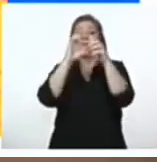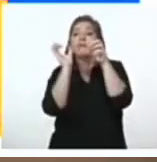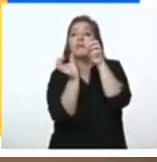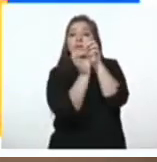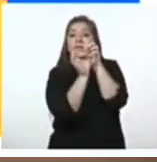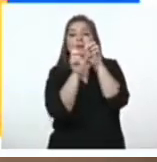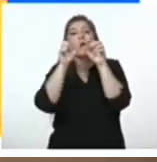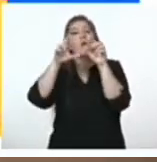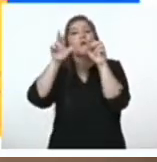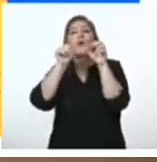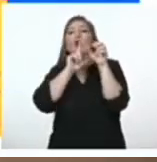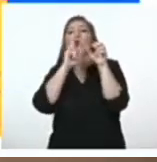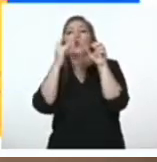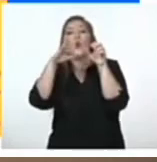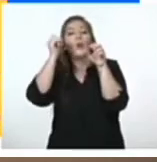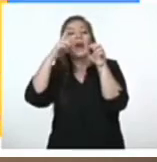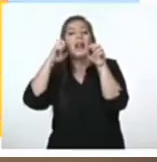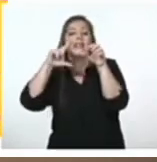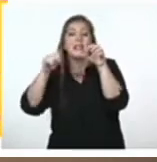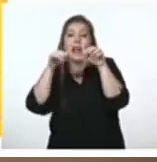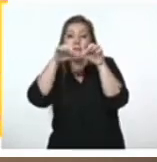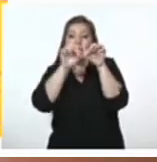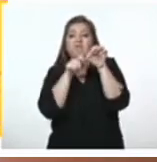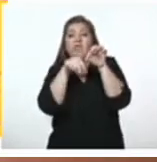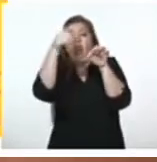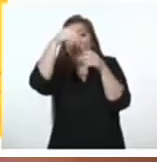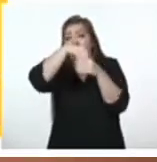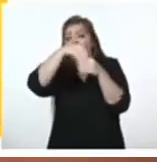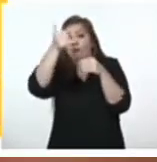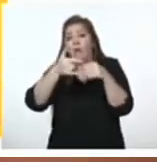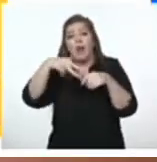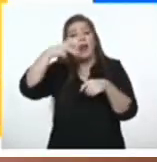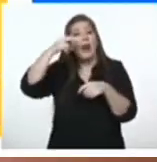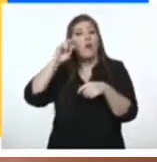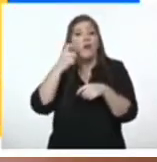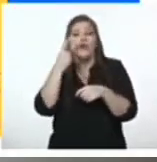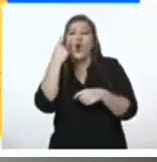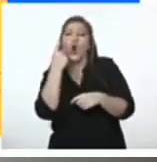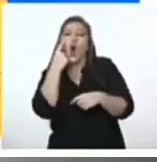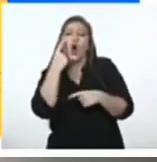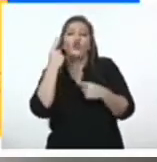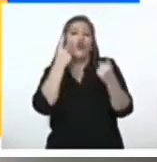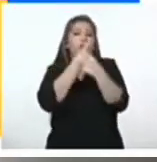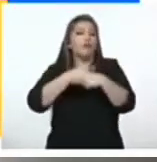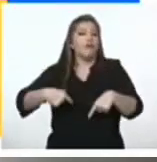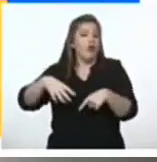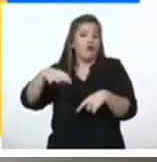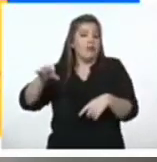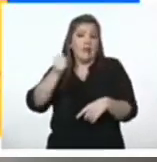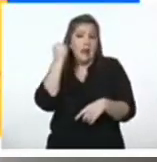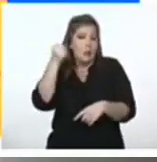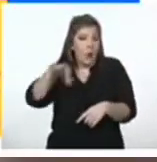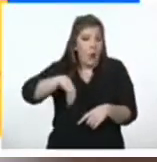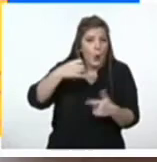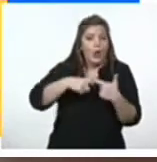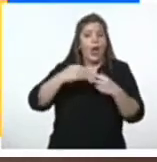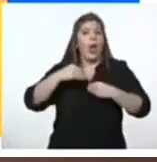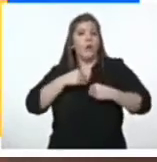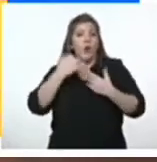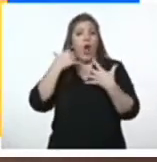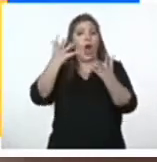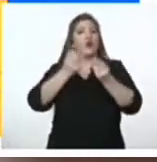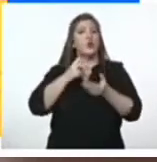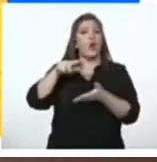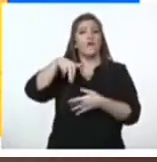de ser un órgano por el cual ascienden y descienden nervios, regula los reflejos vitales, las emociones, ayuda a la locomoción y favorece